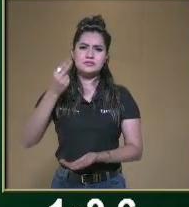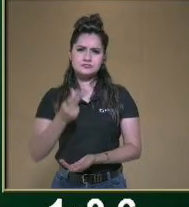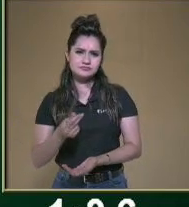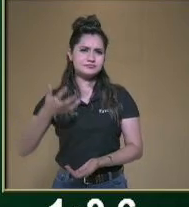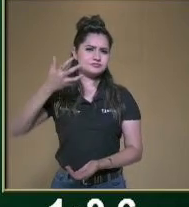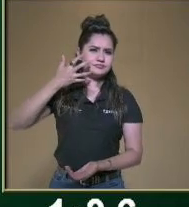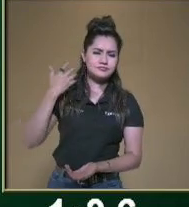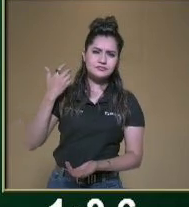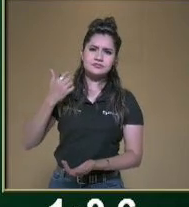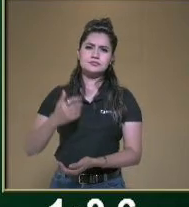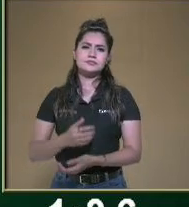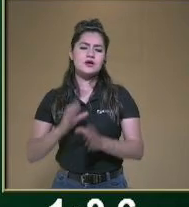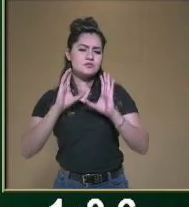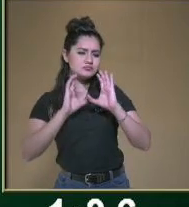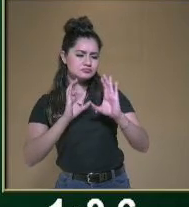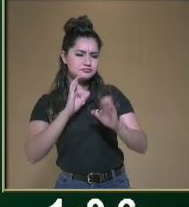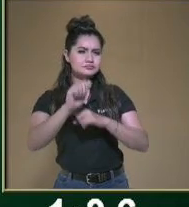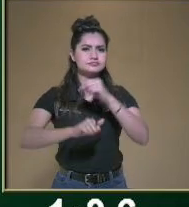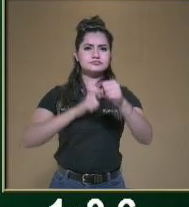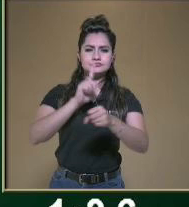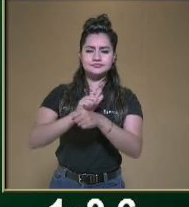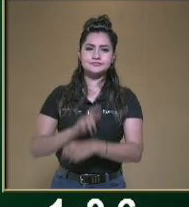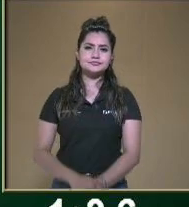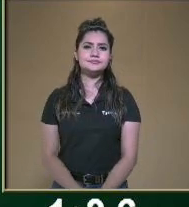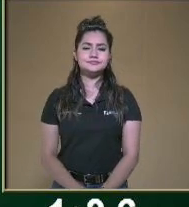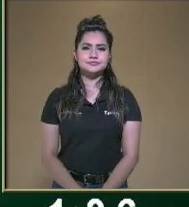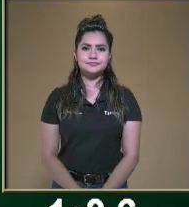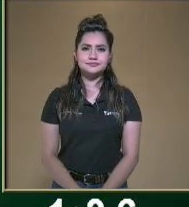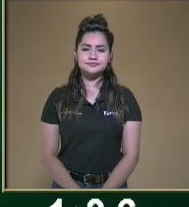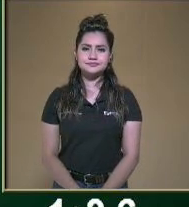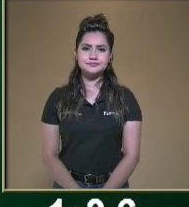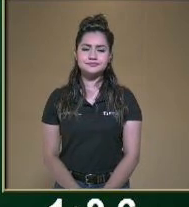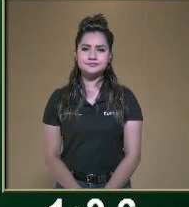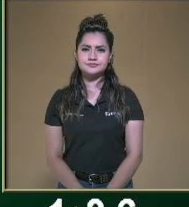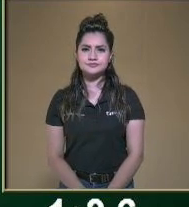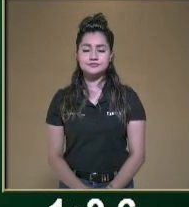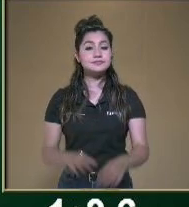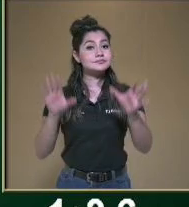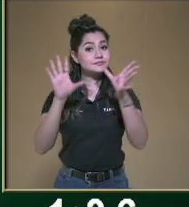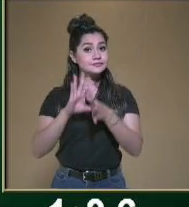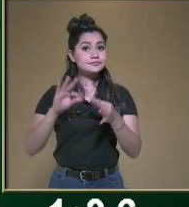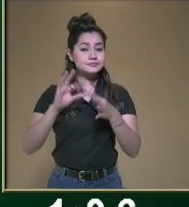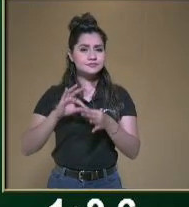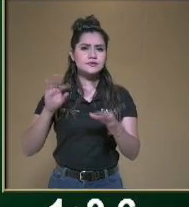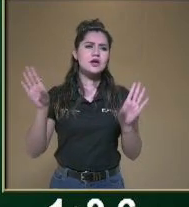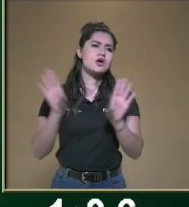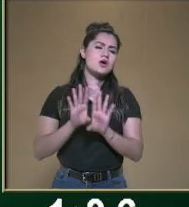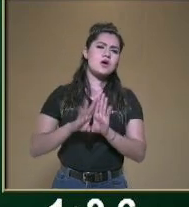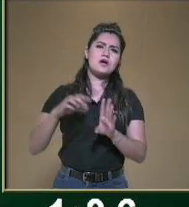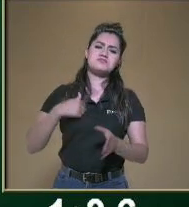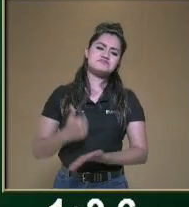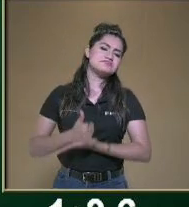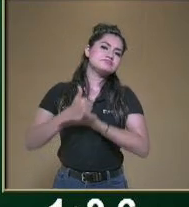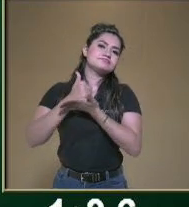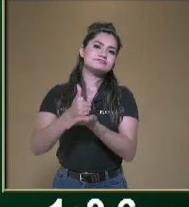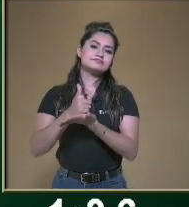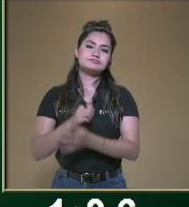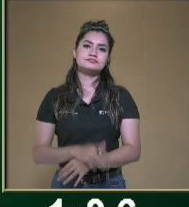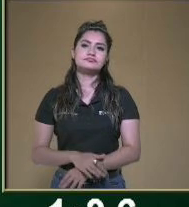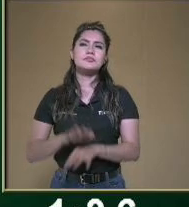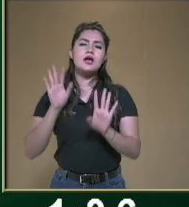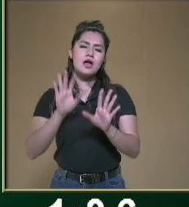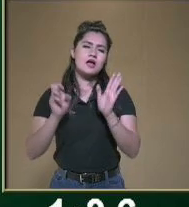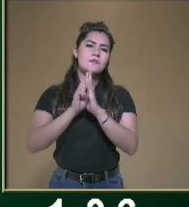que dan refugio, y podemos adoptar los animales. Hablamos con ellos y les podemos decir, ¿de qué manera te puedo ayudar? Bueno, puede ser una